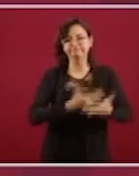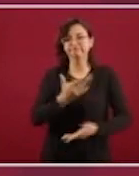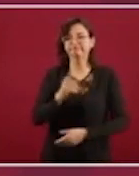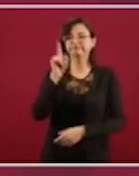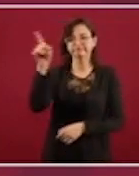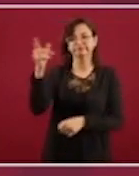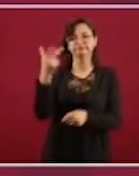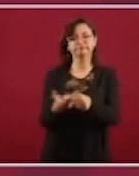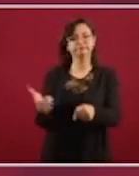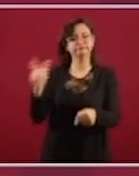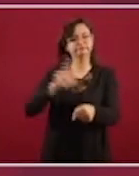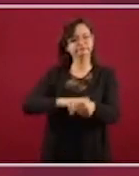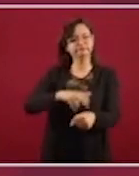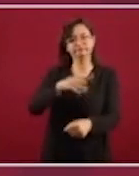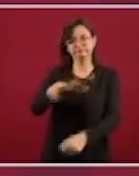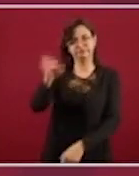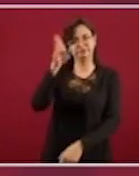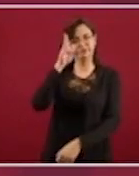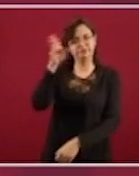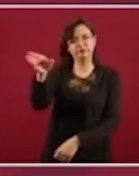me ayuden, que